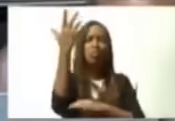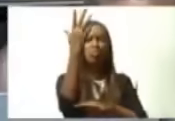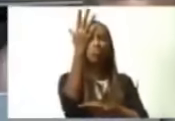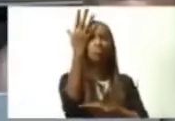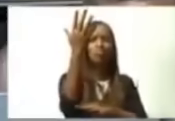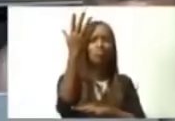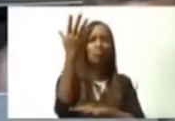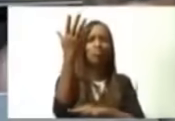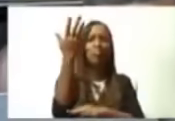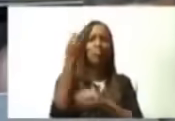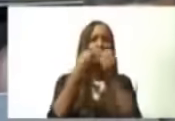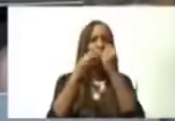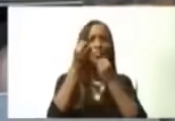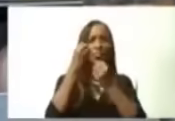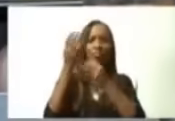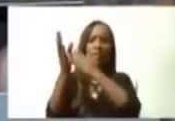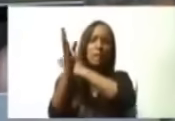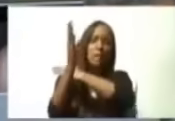Pero debo